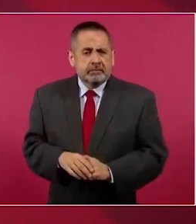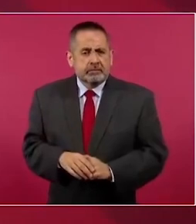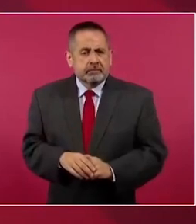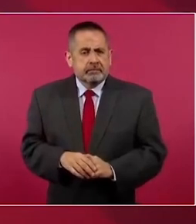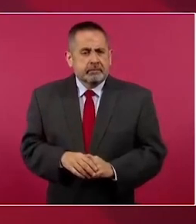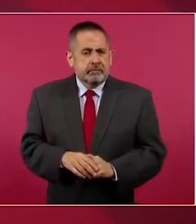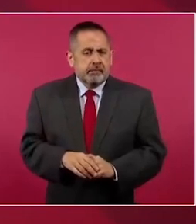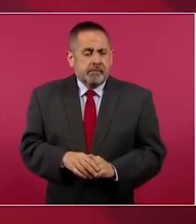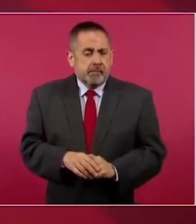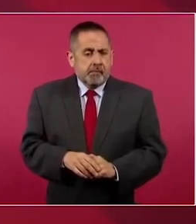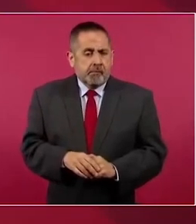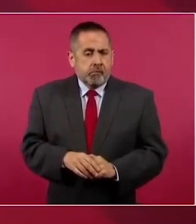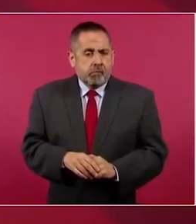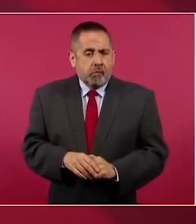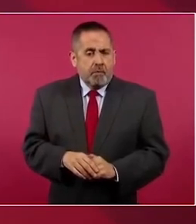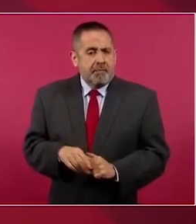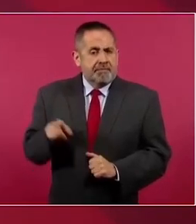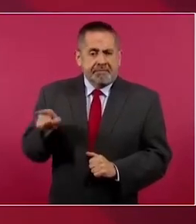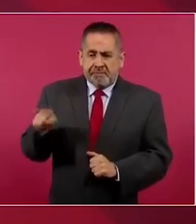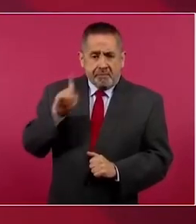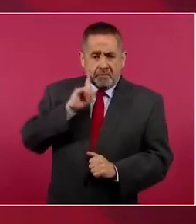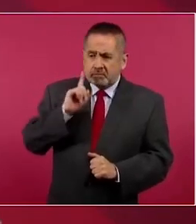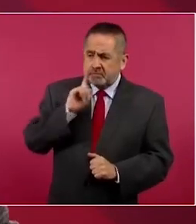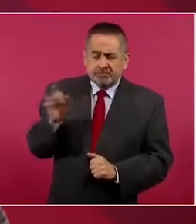que está